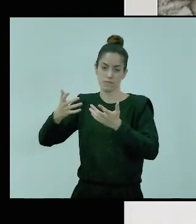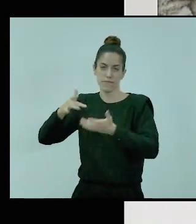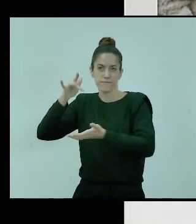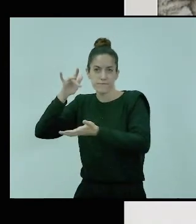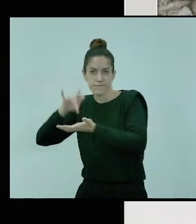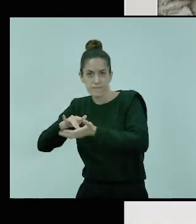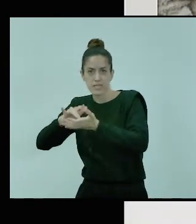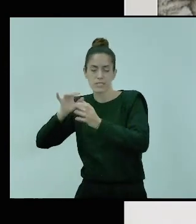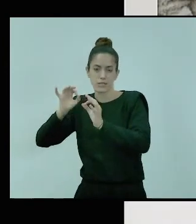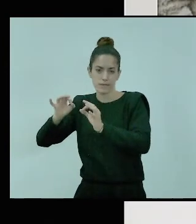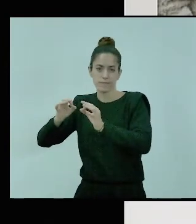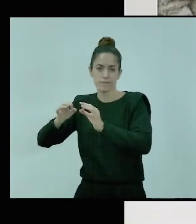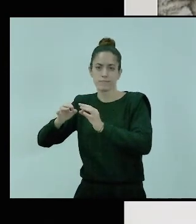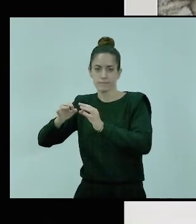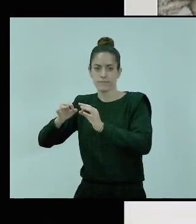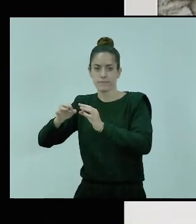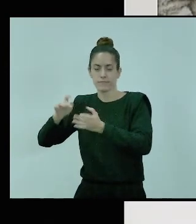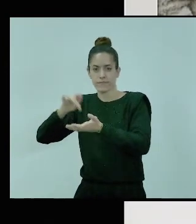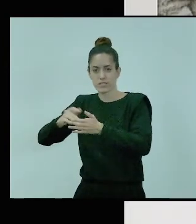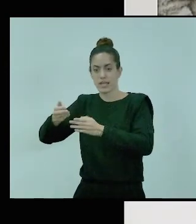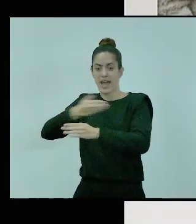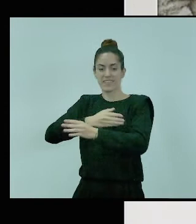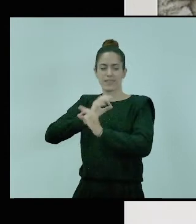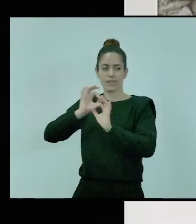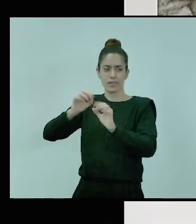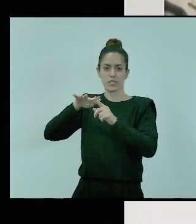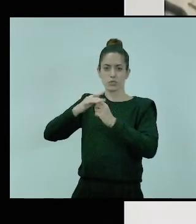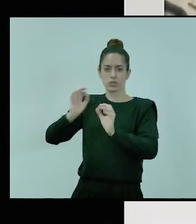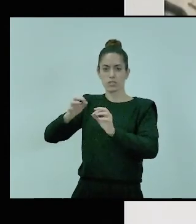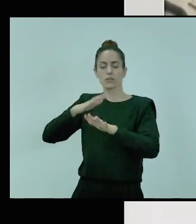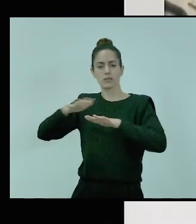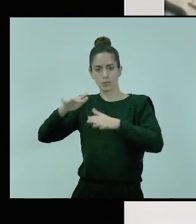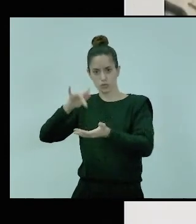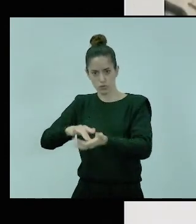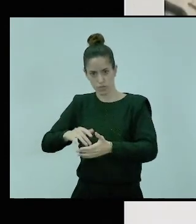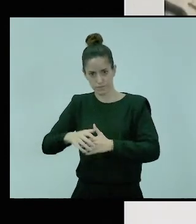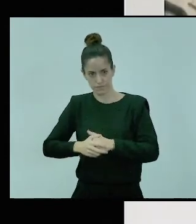fecha antequem, es decir, antes de esto tuvo que haber un terremoto.